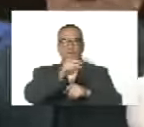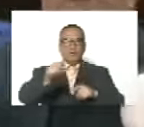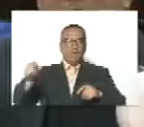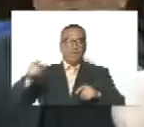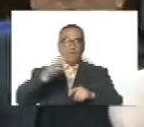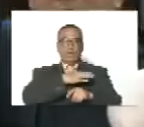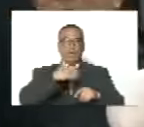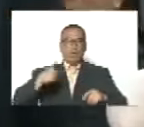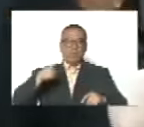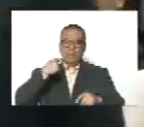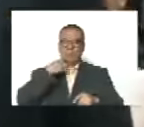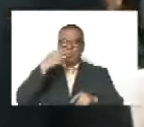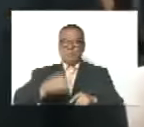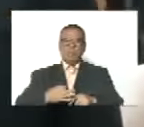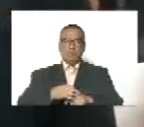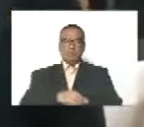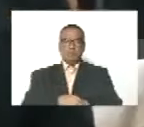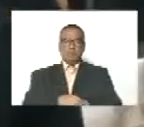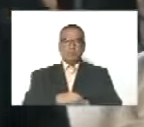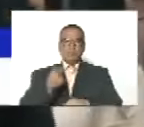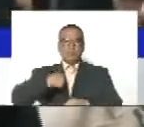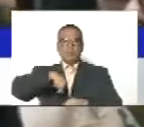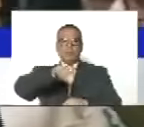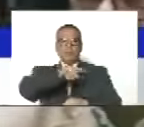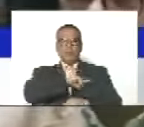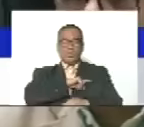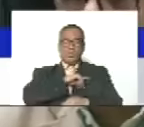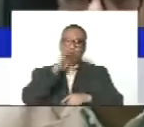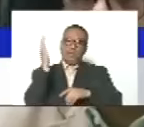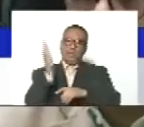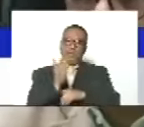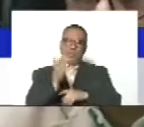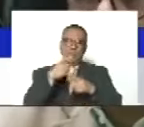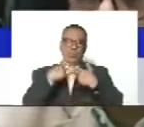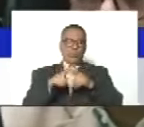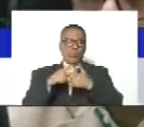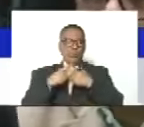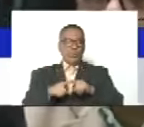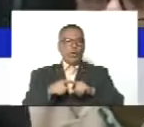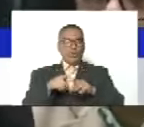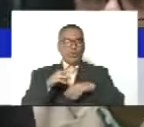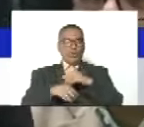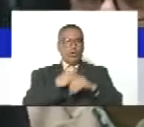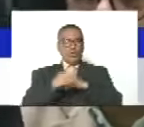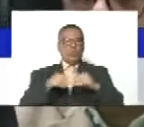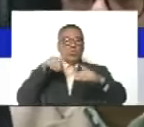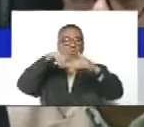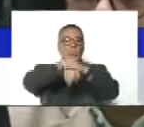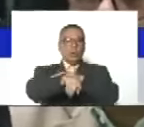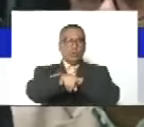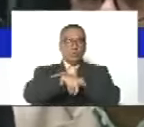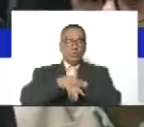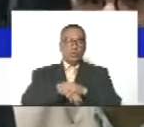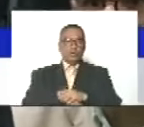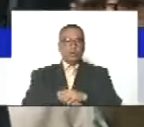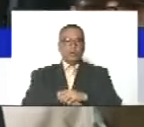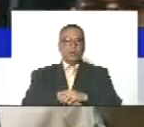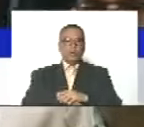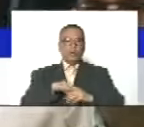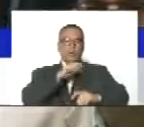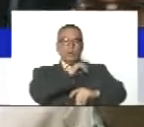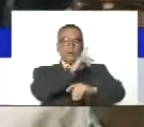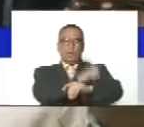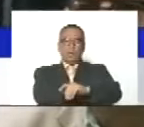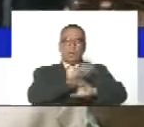queremos ratificar nuestra condena a cualquier tipo de intromisión de